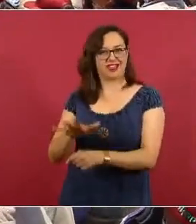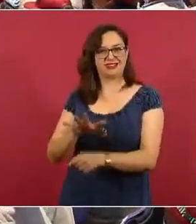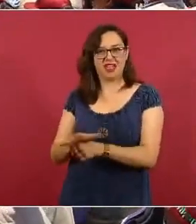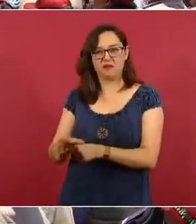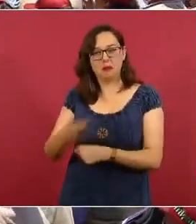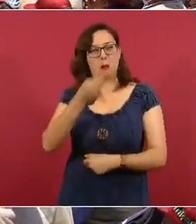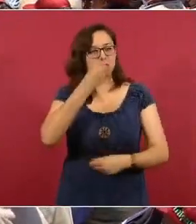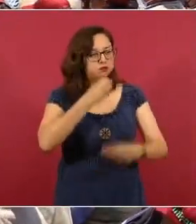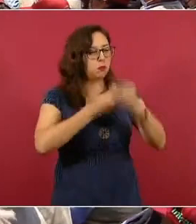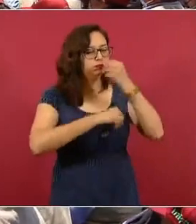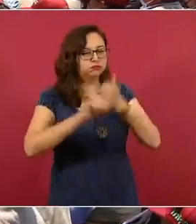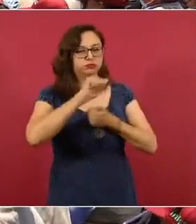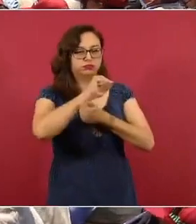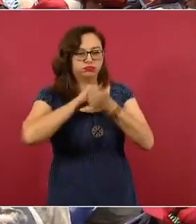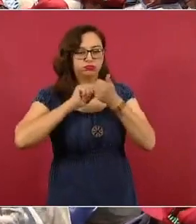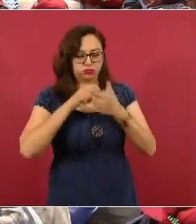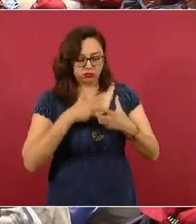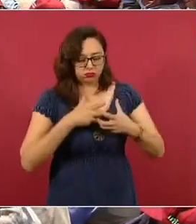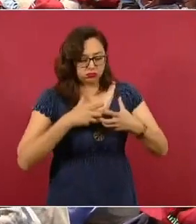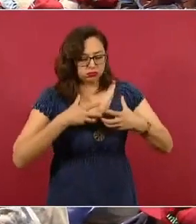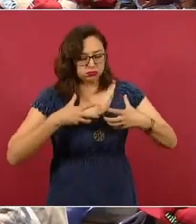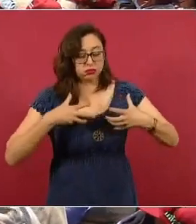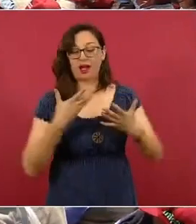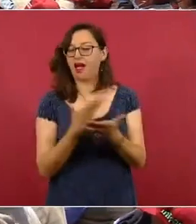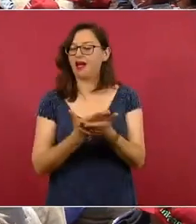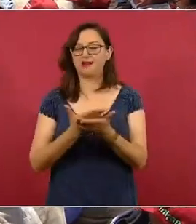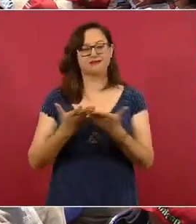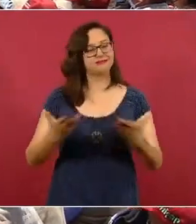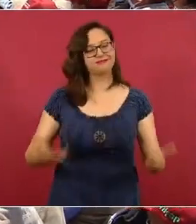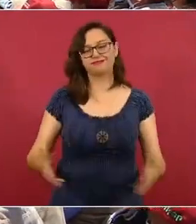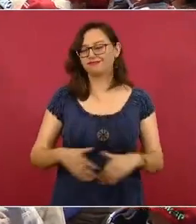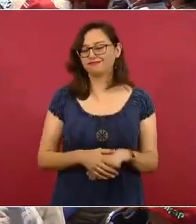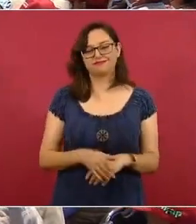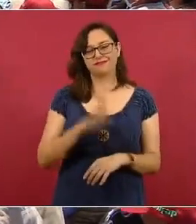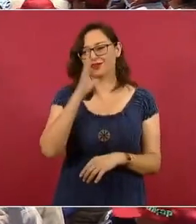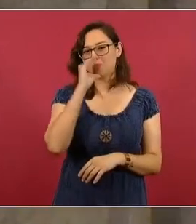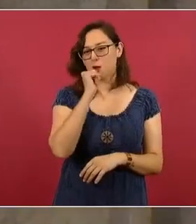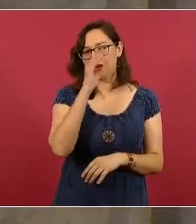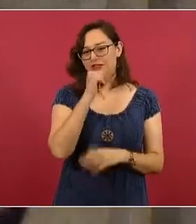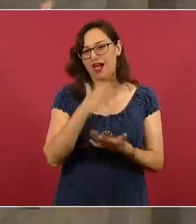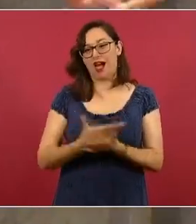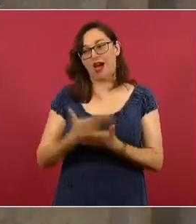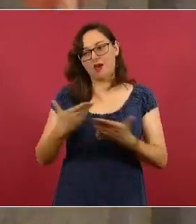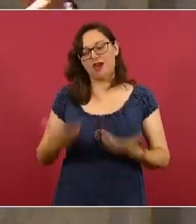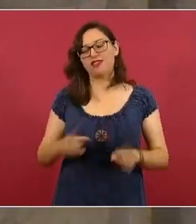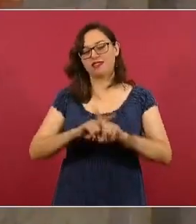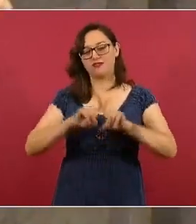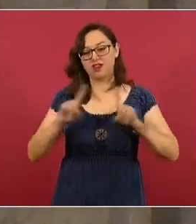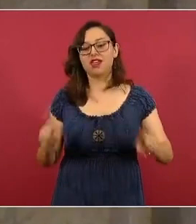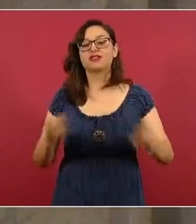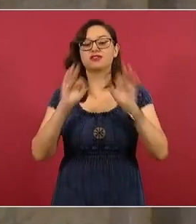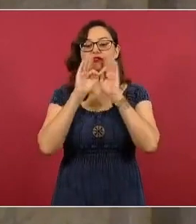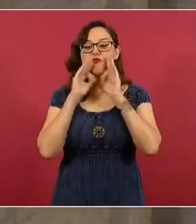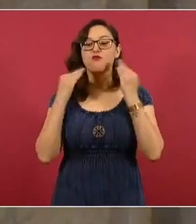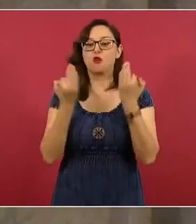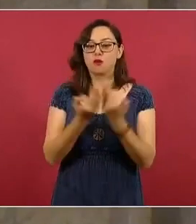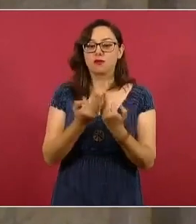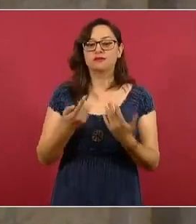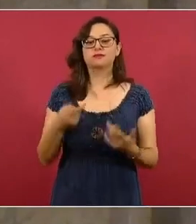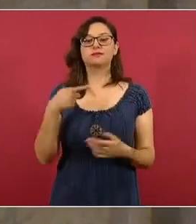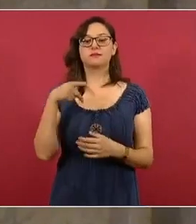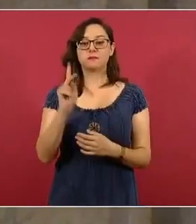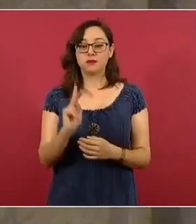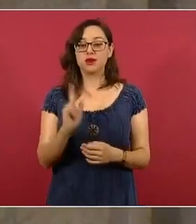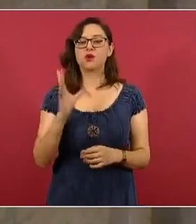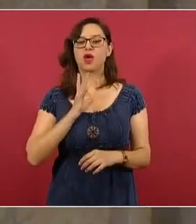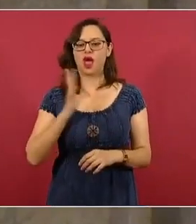es igual. Ahora es distinto, pero existe esa tradición,